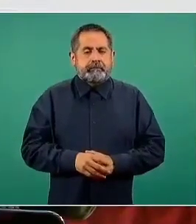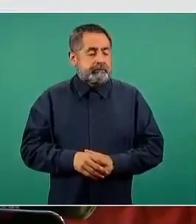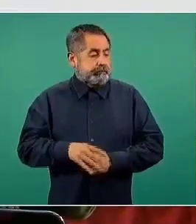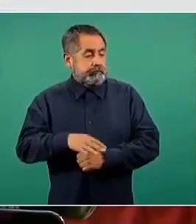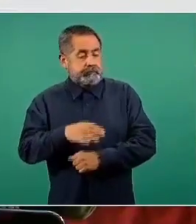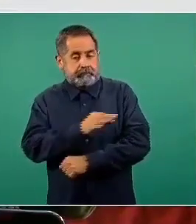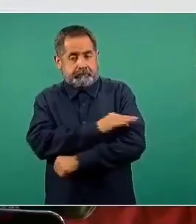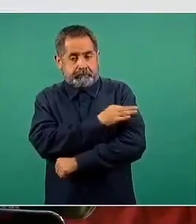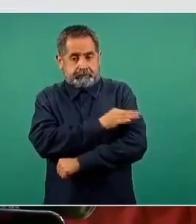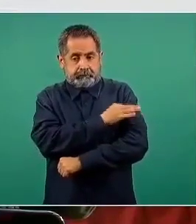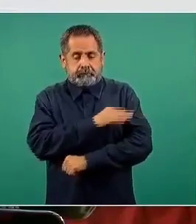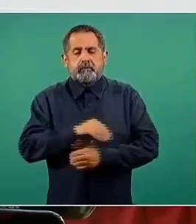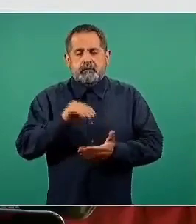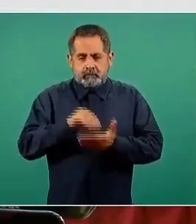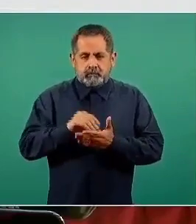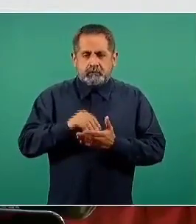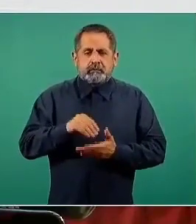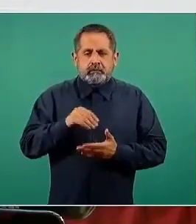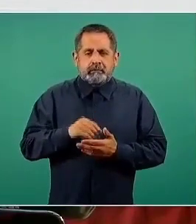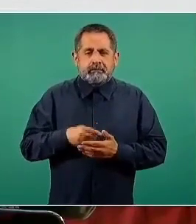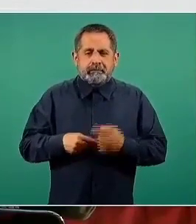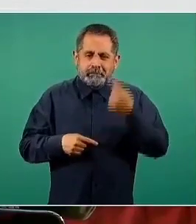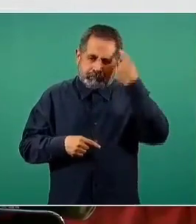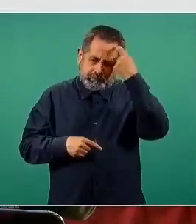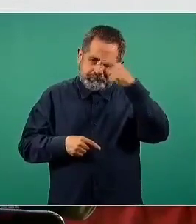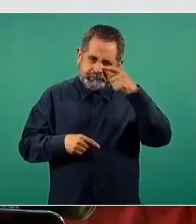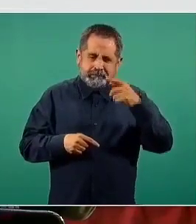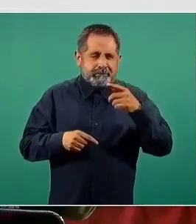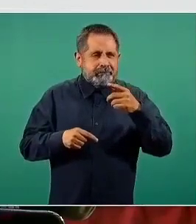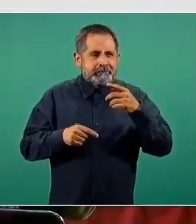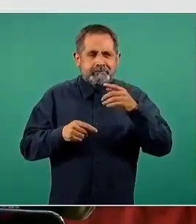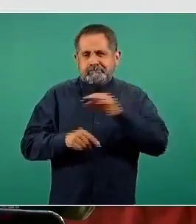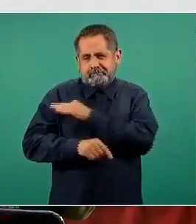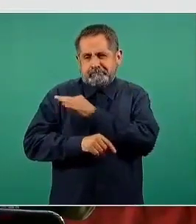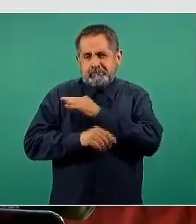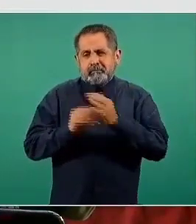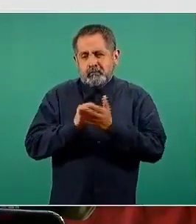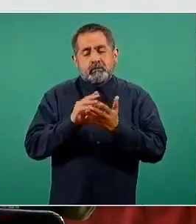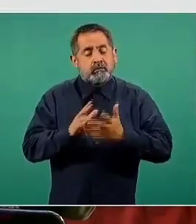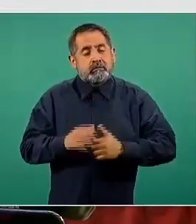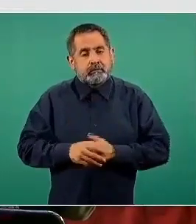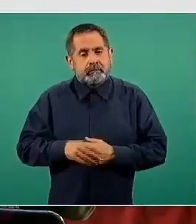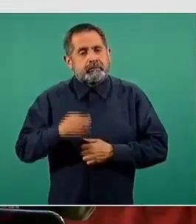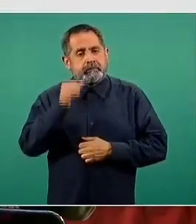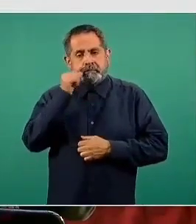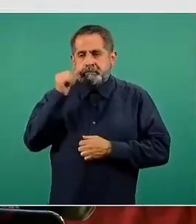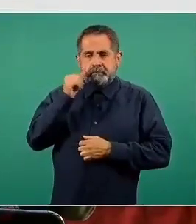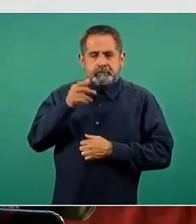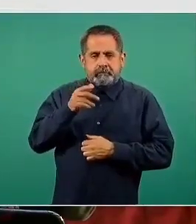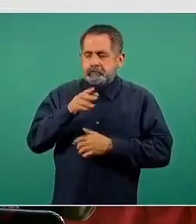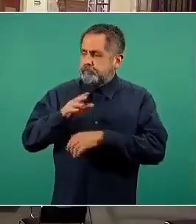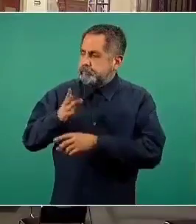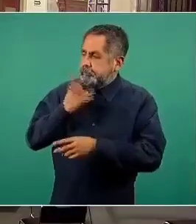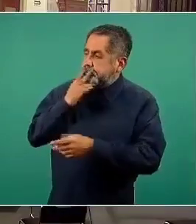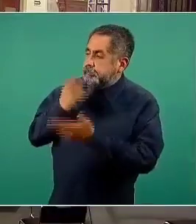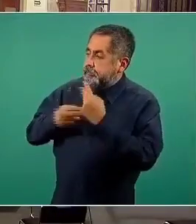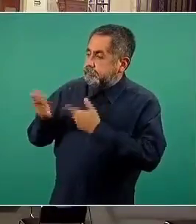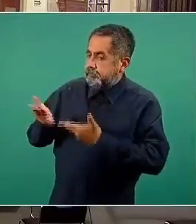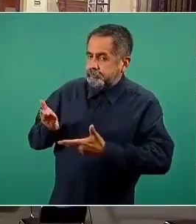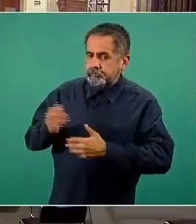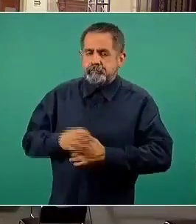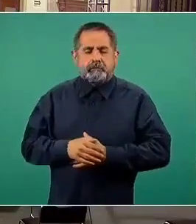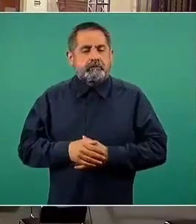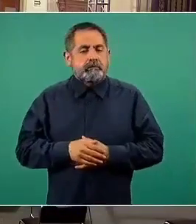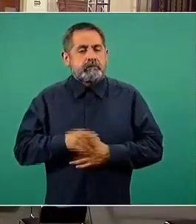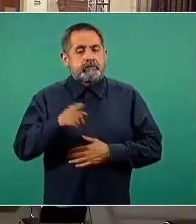Vacunación. Seguimos avanzando en la vacunación, como lo explicamos ayer y lo comentamos. Bienvenido, doctor López Ridaura. Este